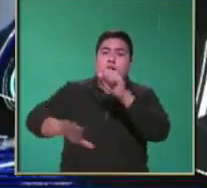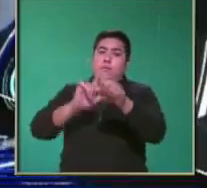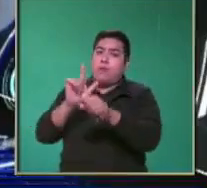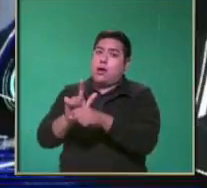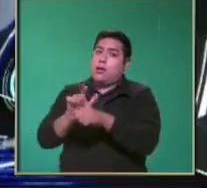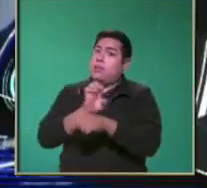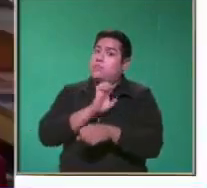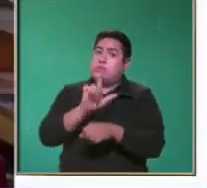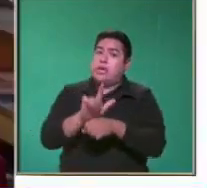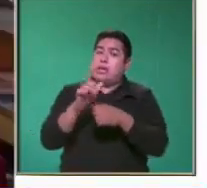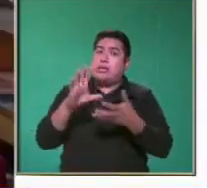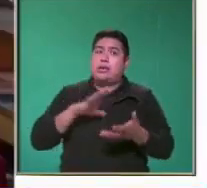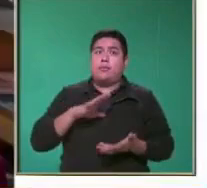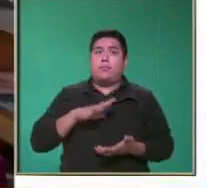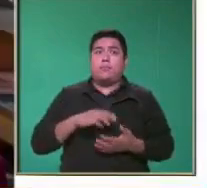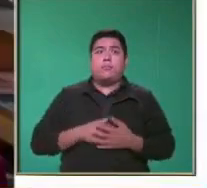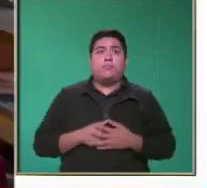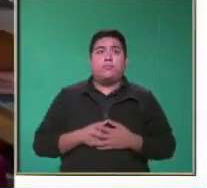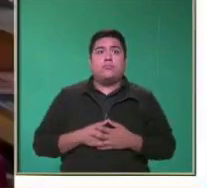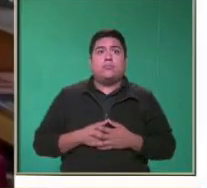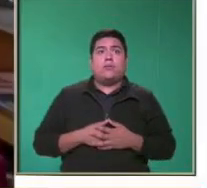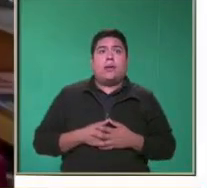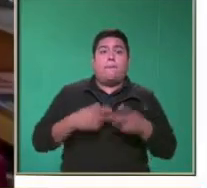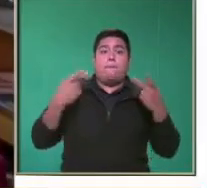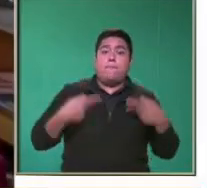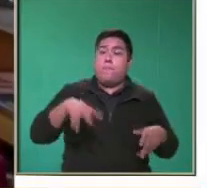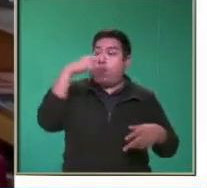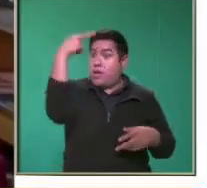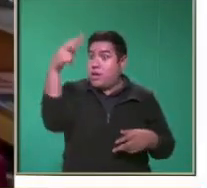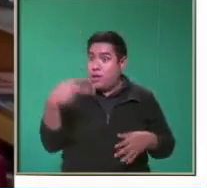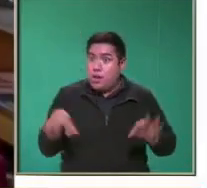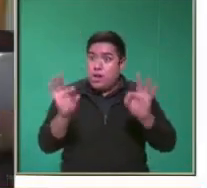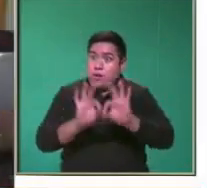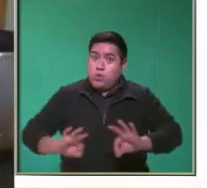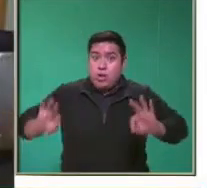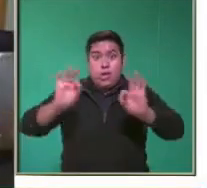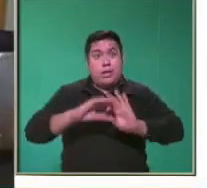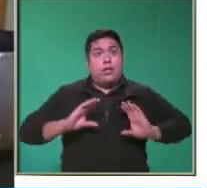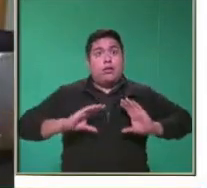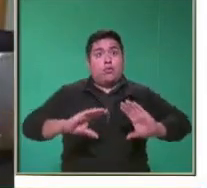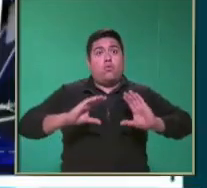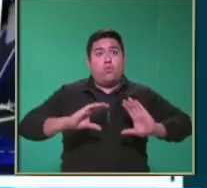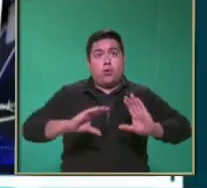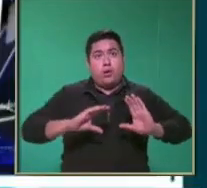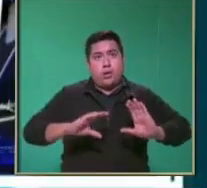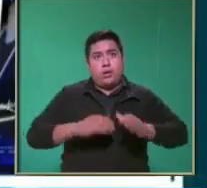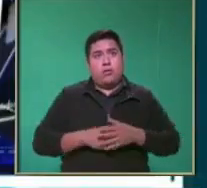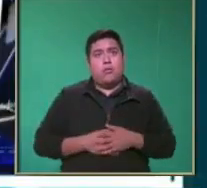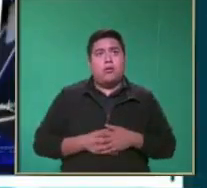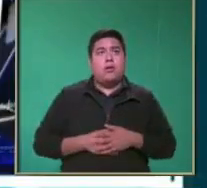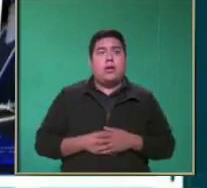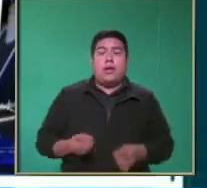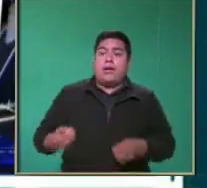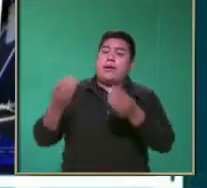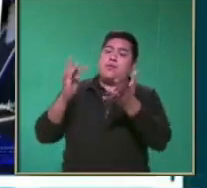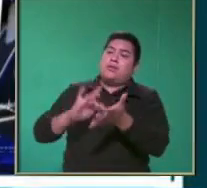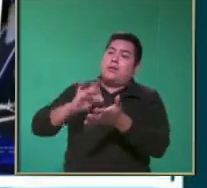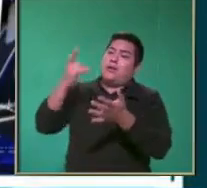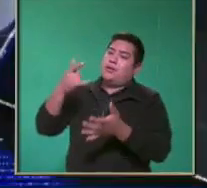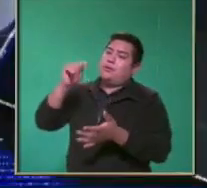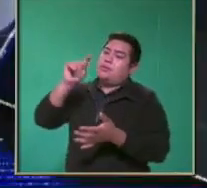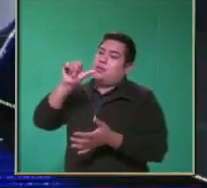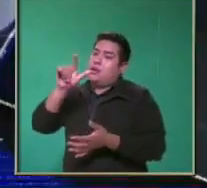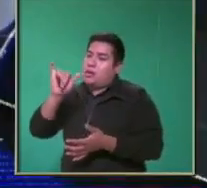en el planeta. Los mexicanos tenemos que conservar y preservar esa riqueza. Gracias, Tlali. De